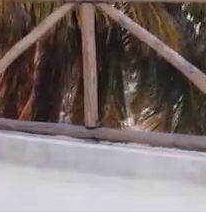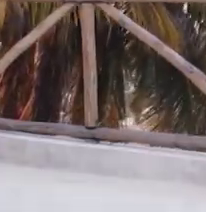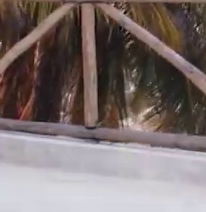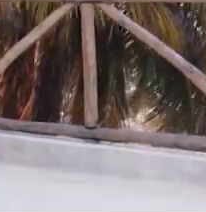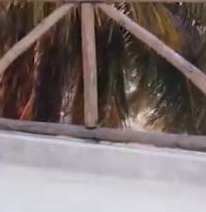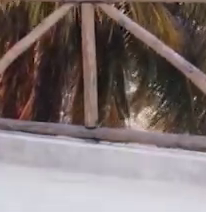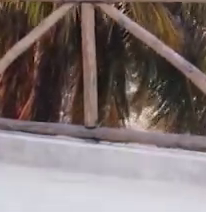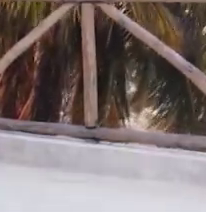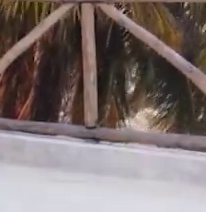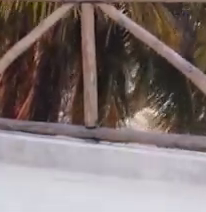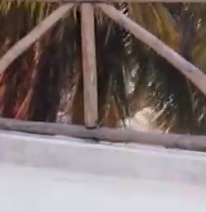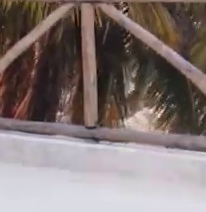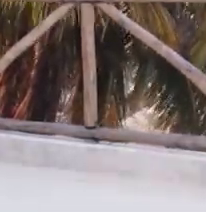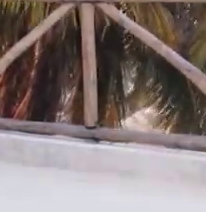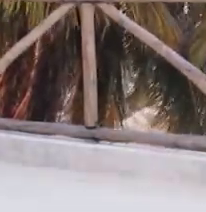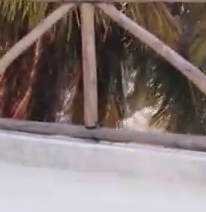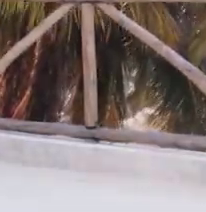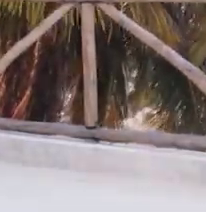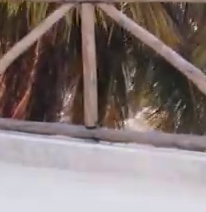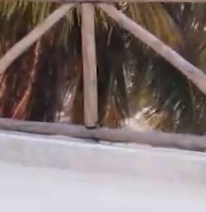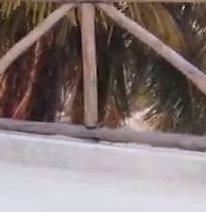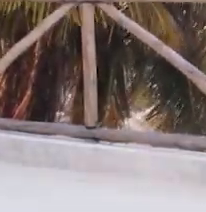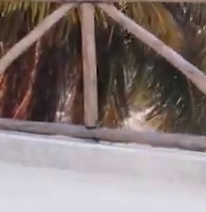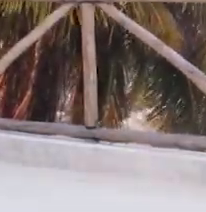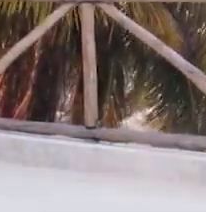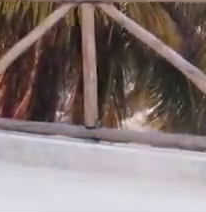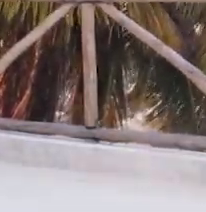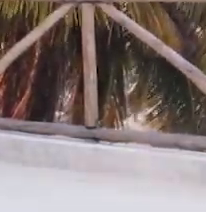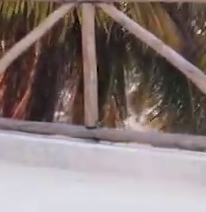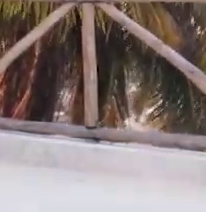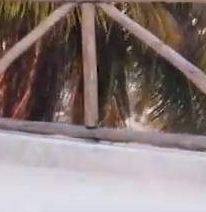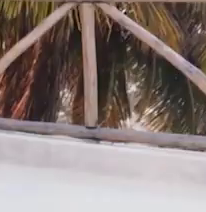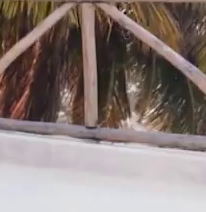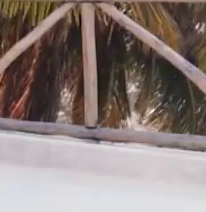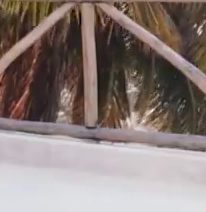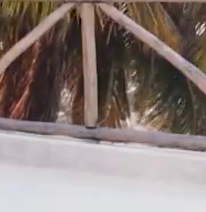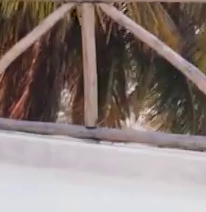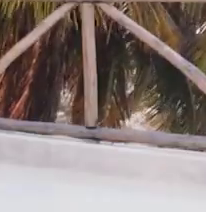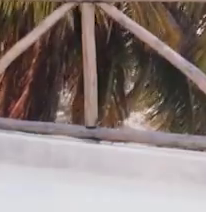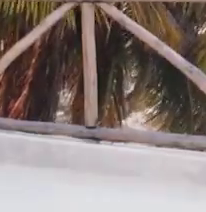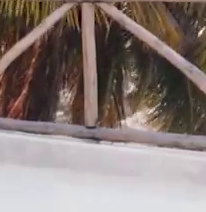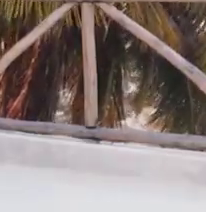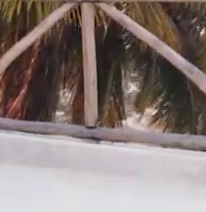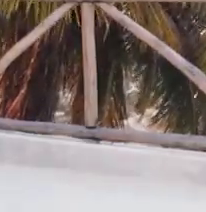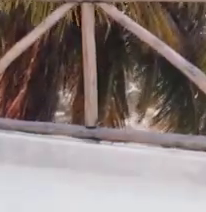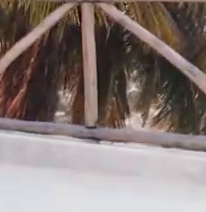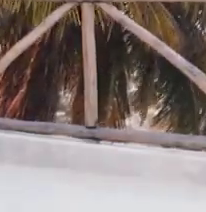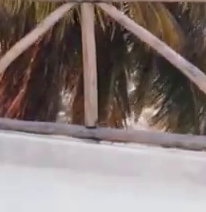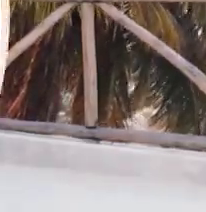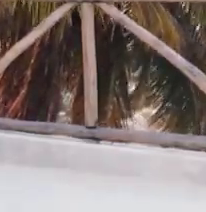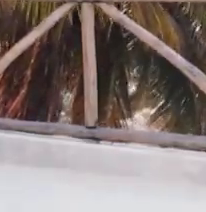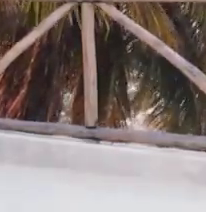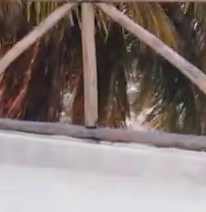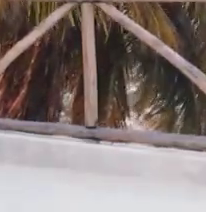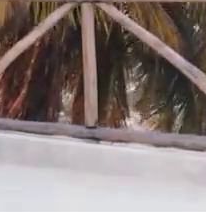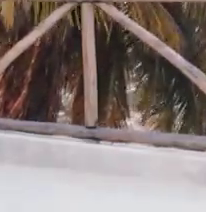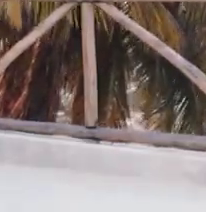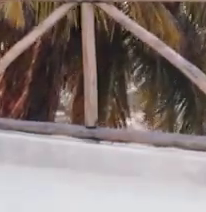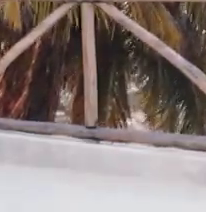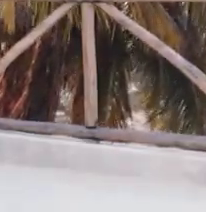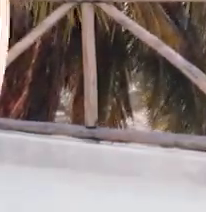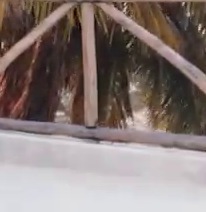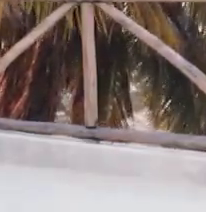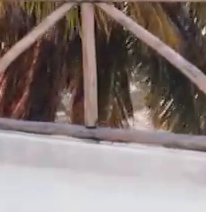3, 4, 5, 6. Comenzamos. 20 segundos de yogi. Venga.